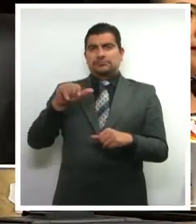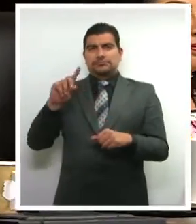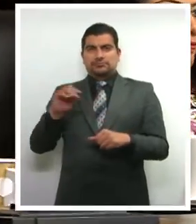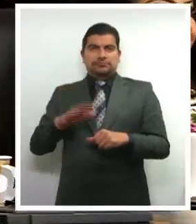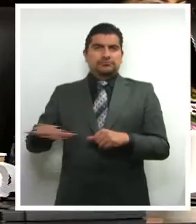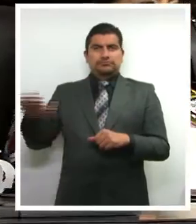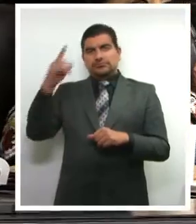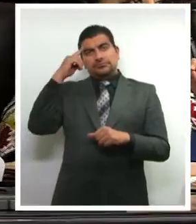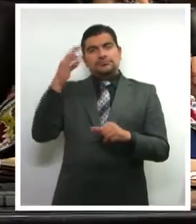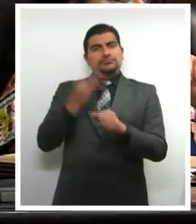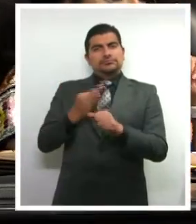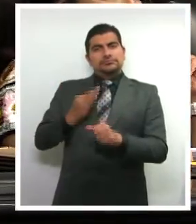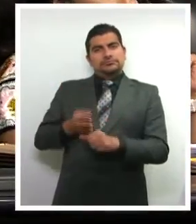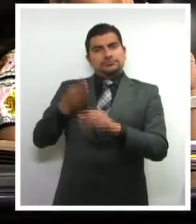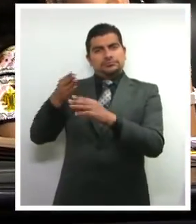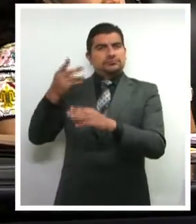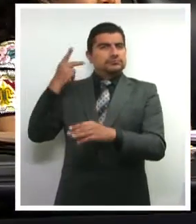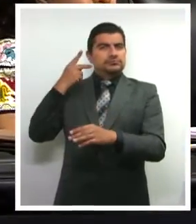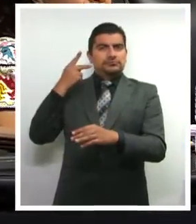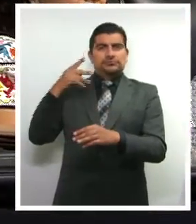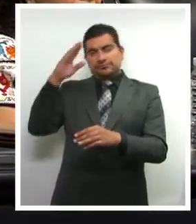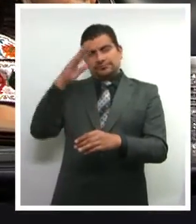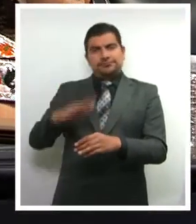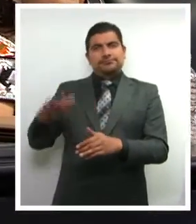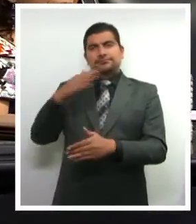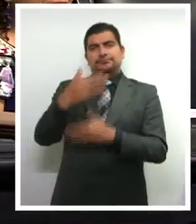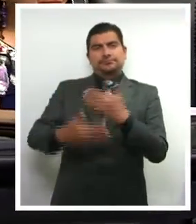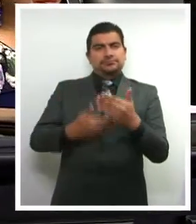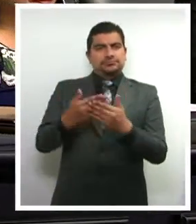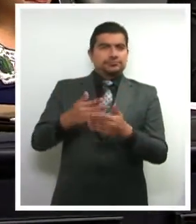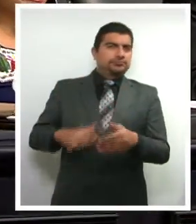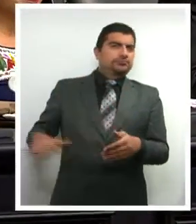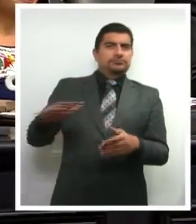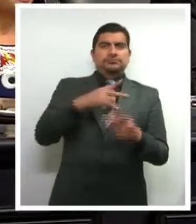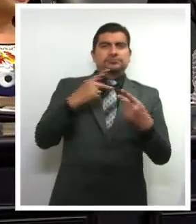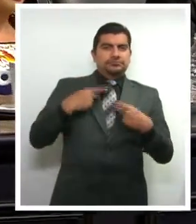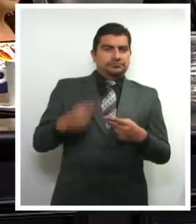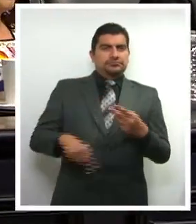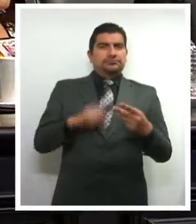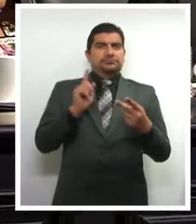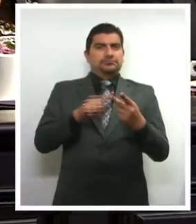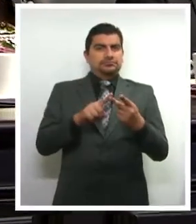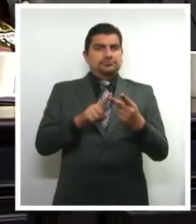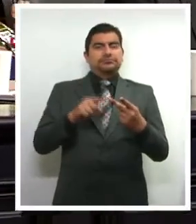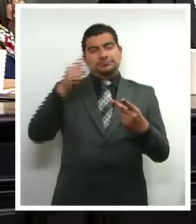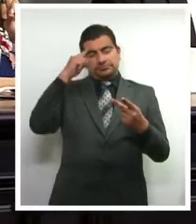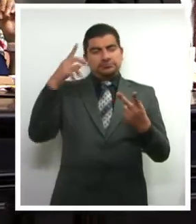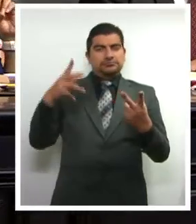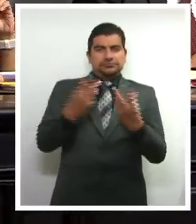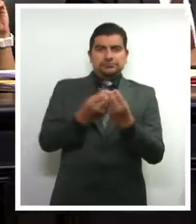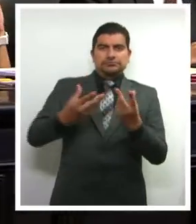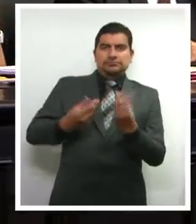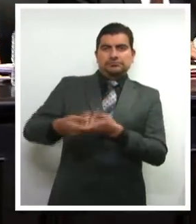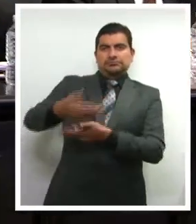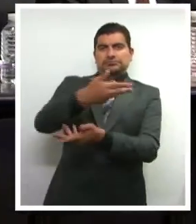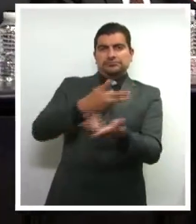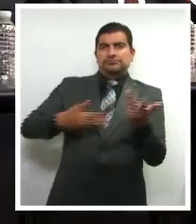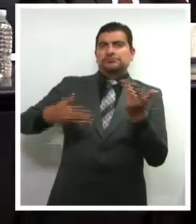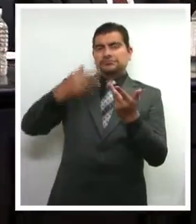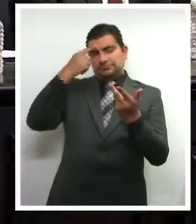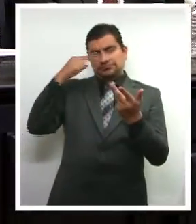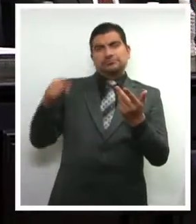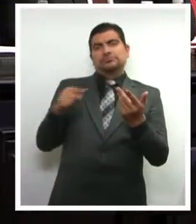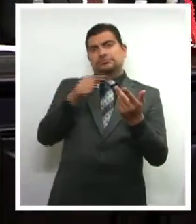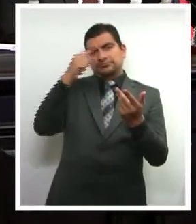de la política y rendimiento del servicio público. 2, participación, apoyo a